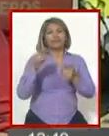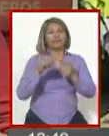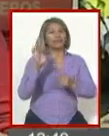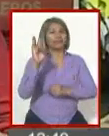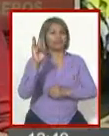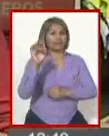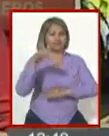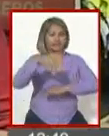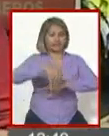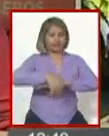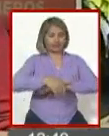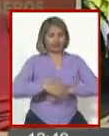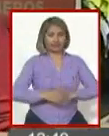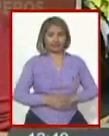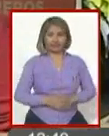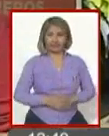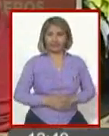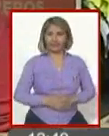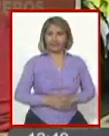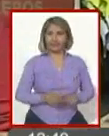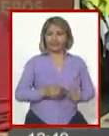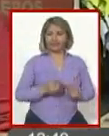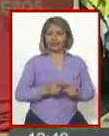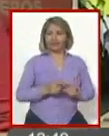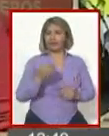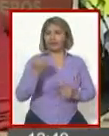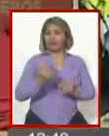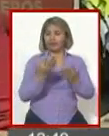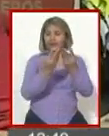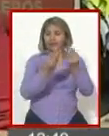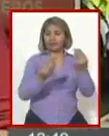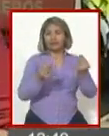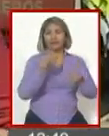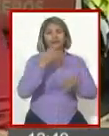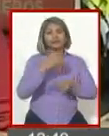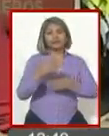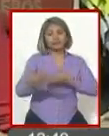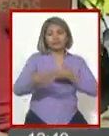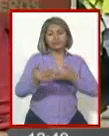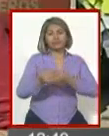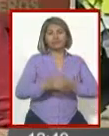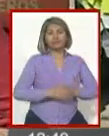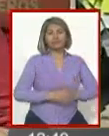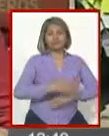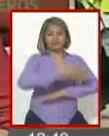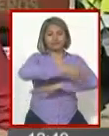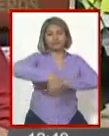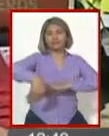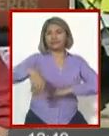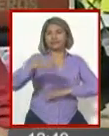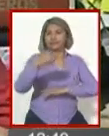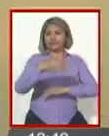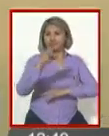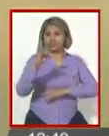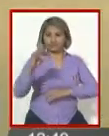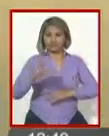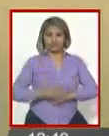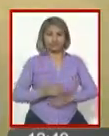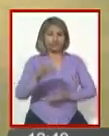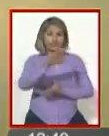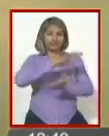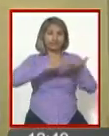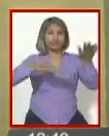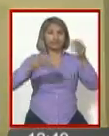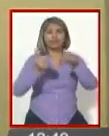media, casi 8 de la noche. Y bueno, sofocando el último foco de calor que había en las inmediaciones, justamente en la avenida G77, de manera satisfactoria. El